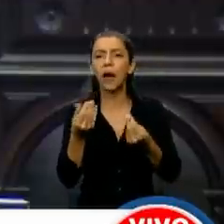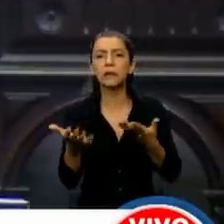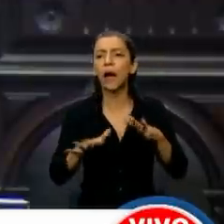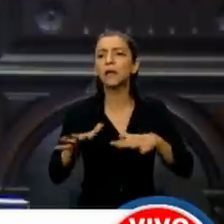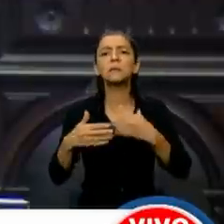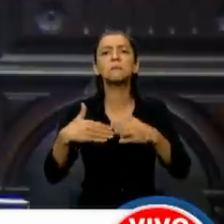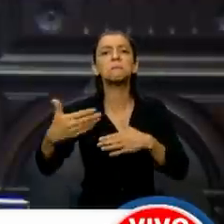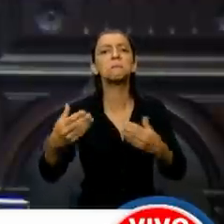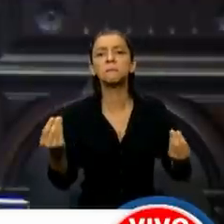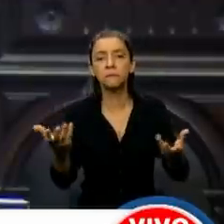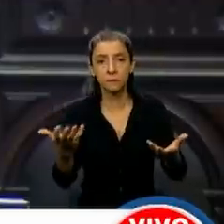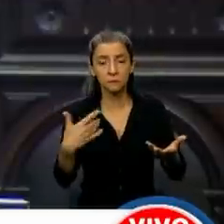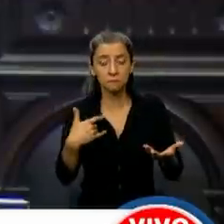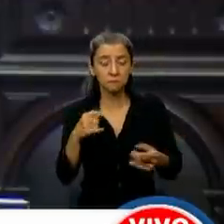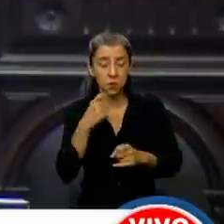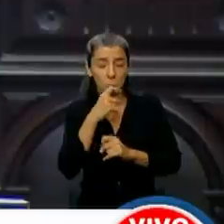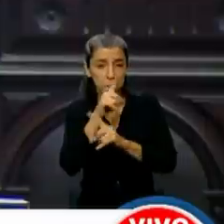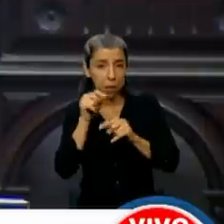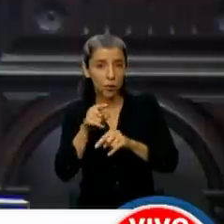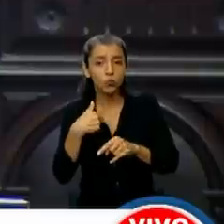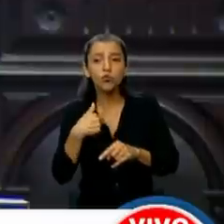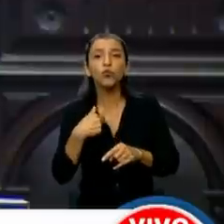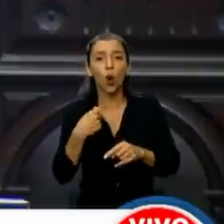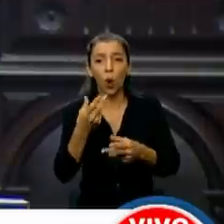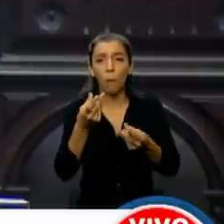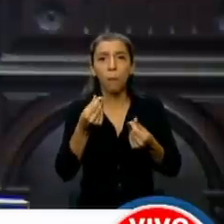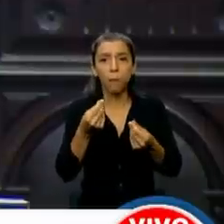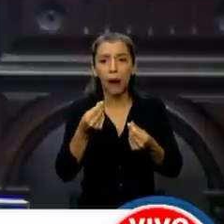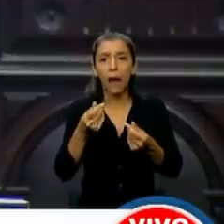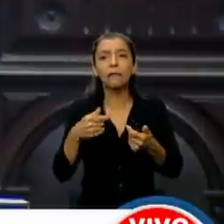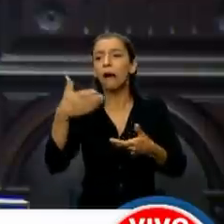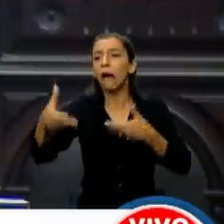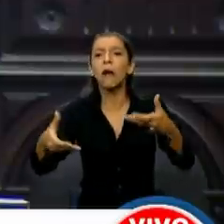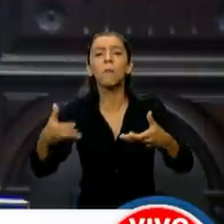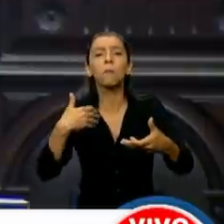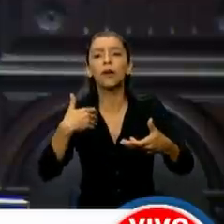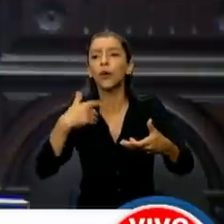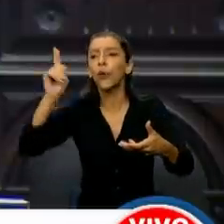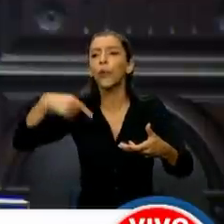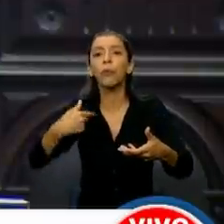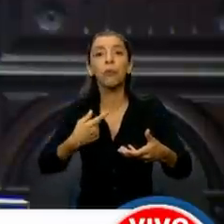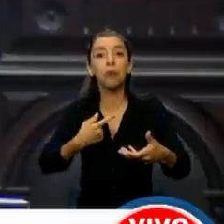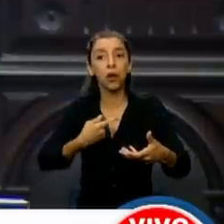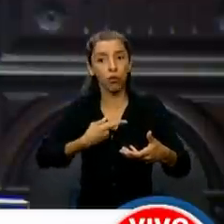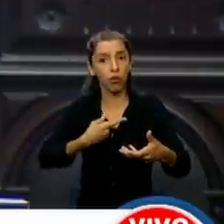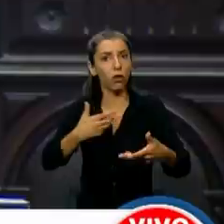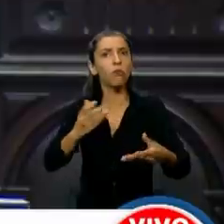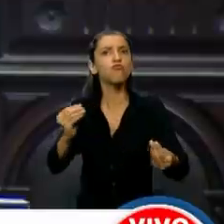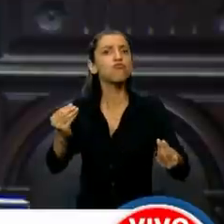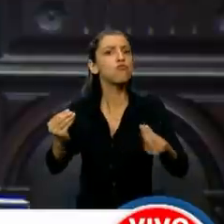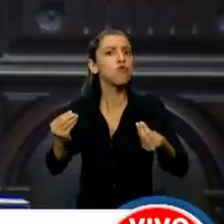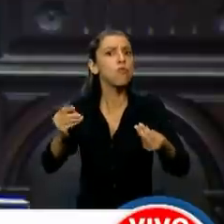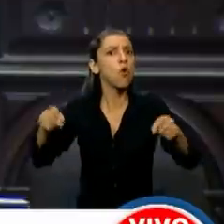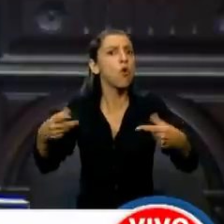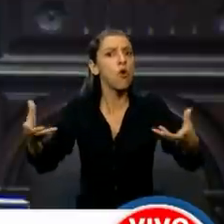escuchamos hablar de dónde va a salir la plata de lo que estamos hablando es justamente de una torta de una torta una